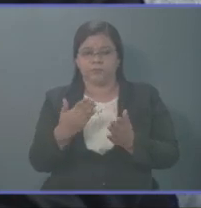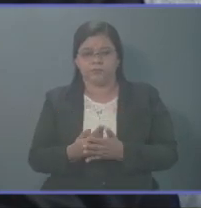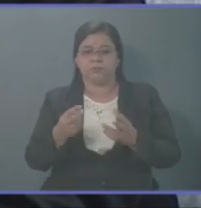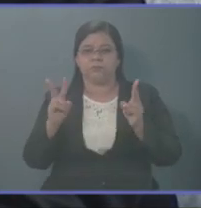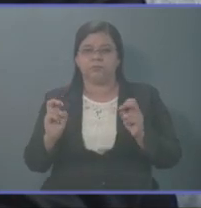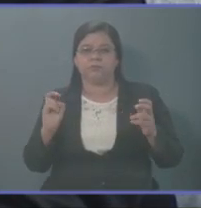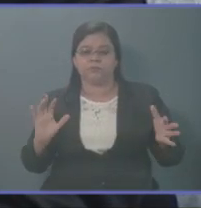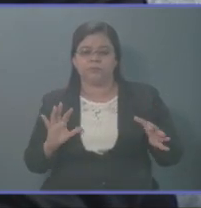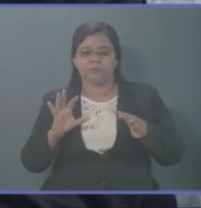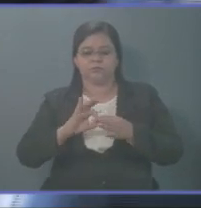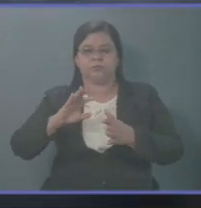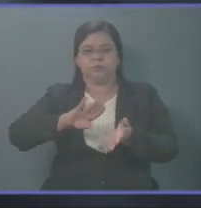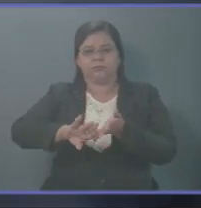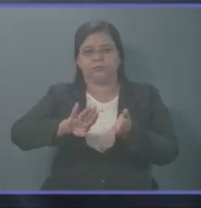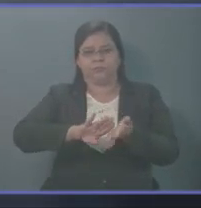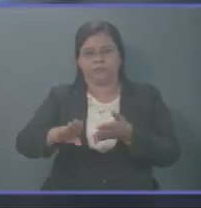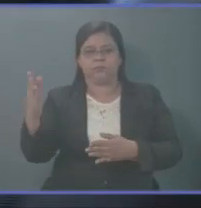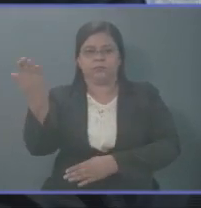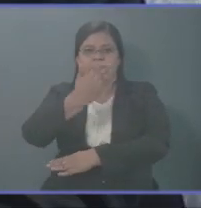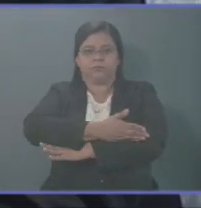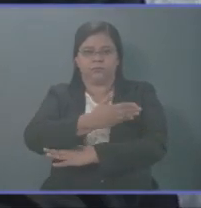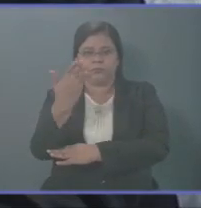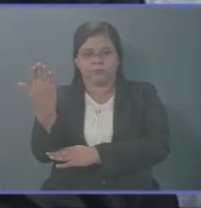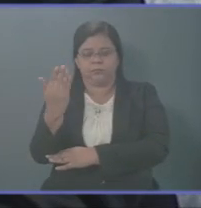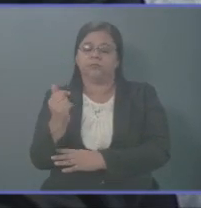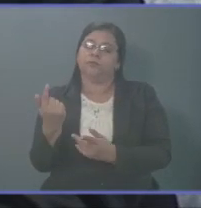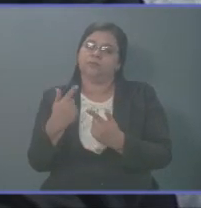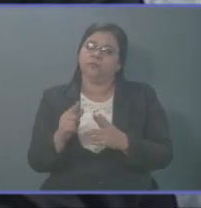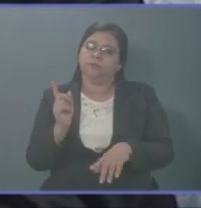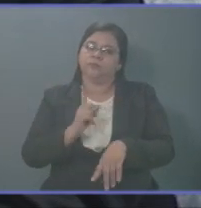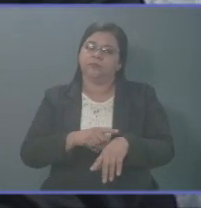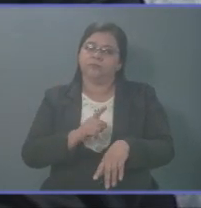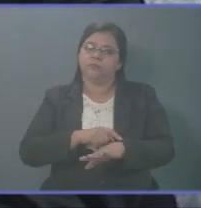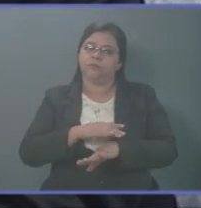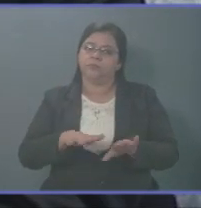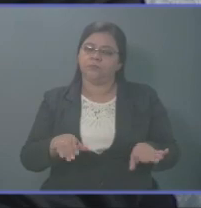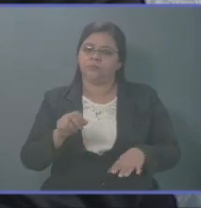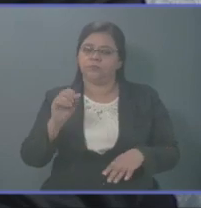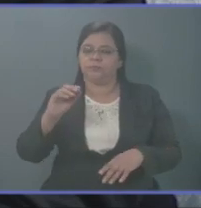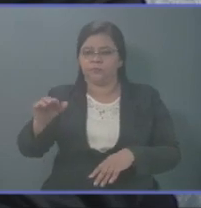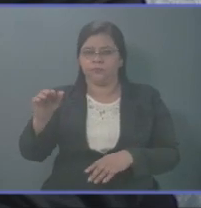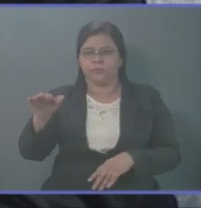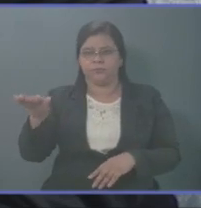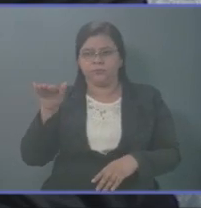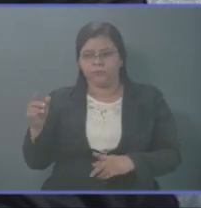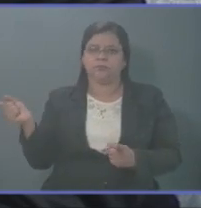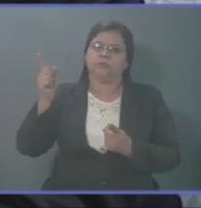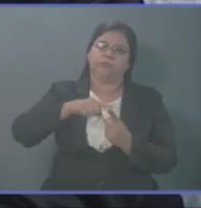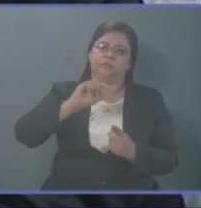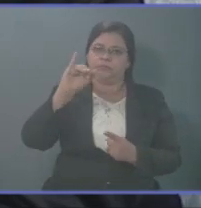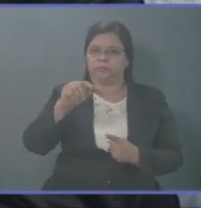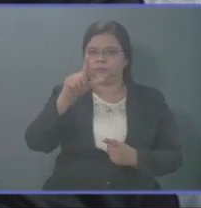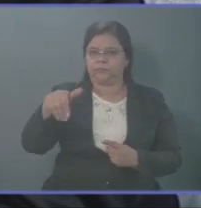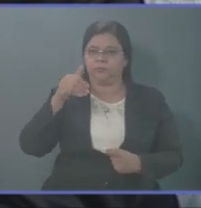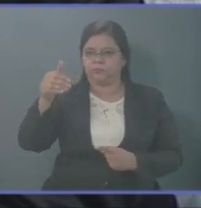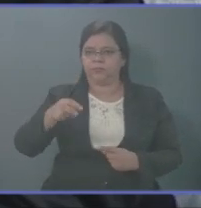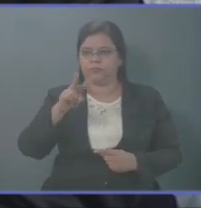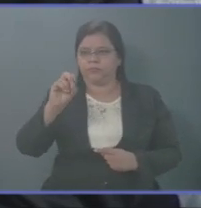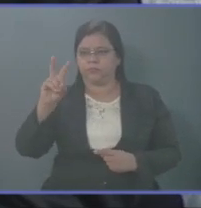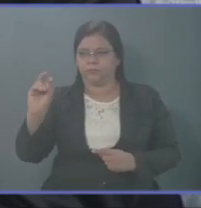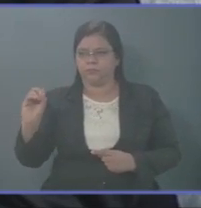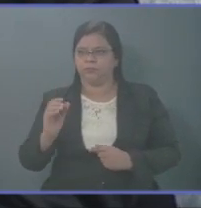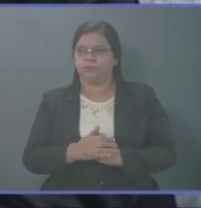tributos internos y aduaneros que venzan en los meses de marzo a julio de 2020. Artículo